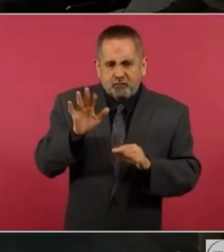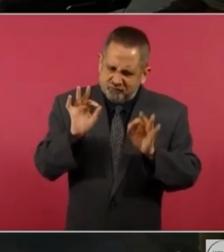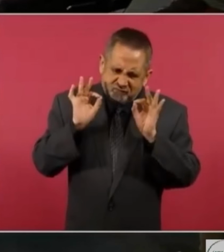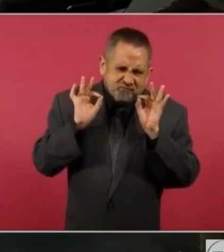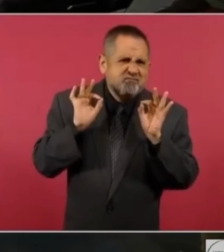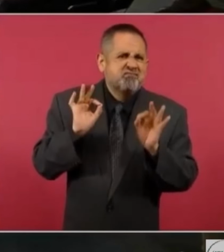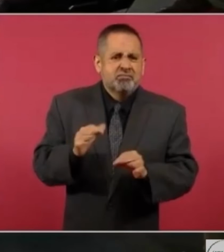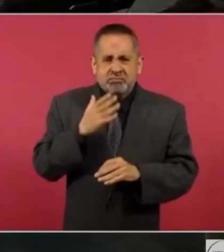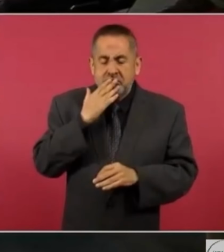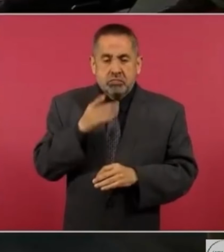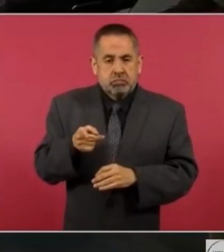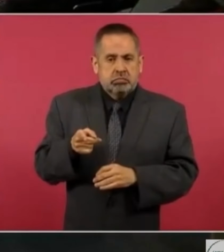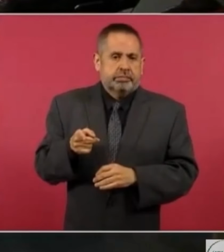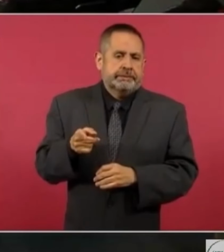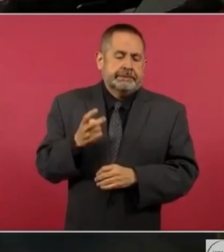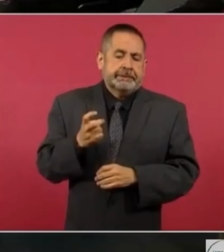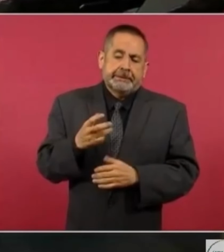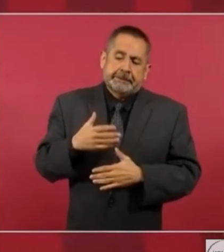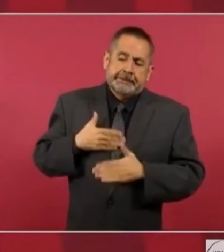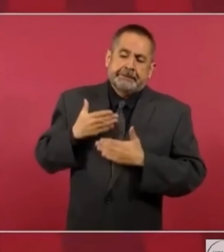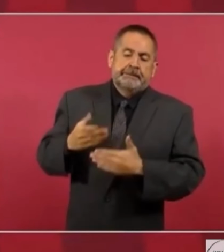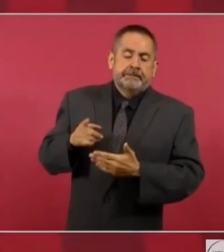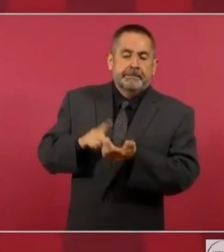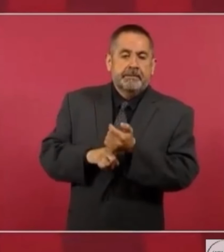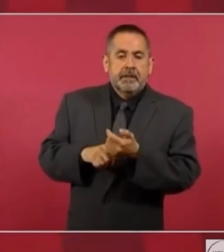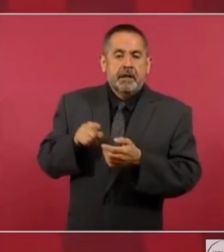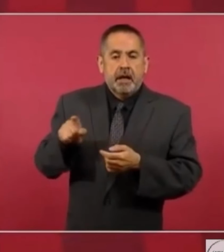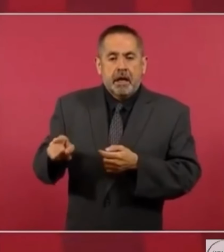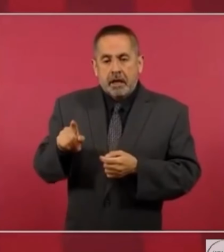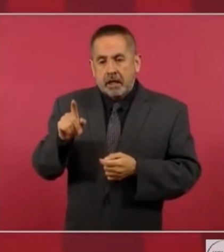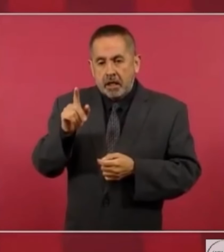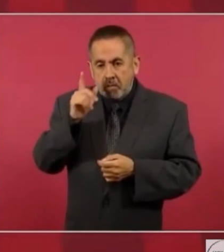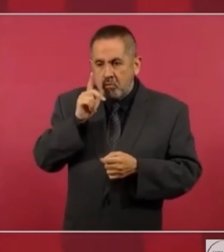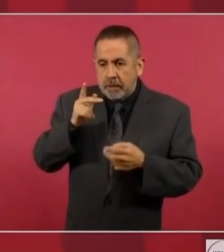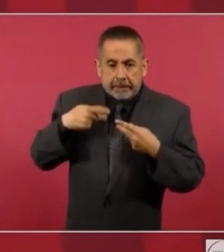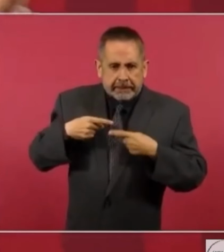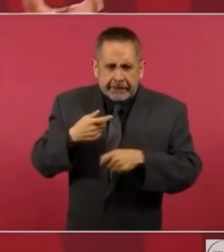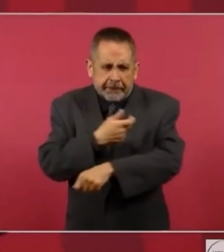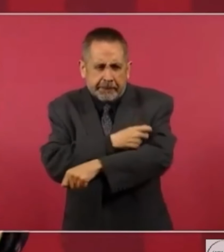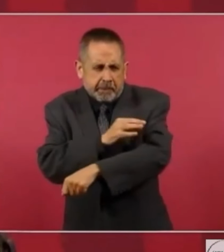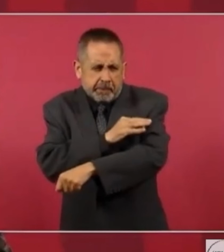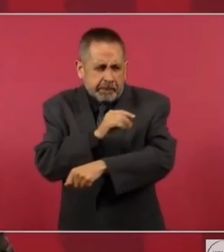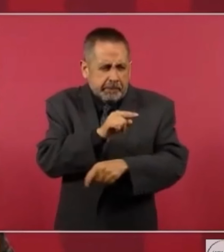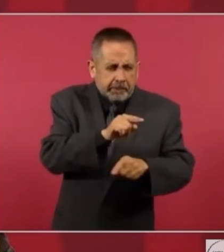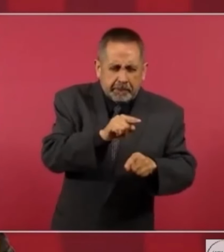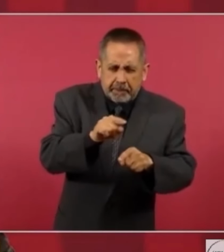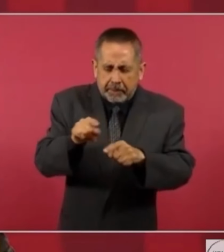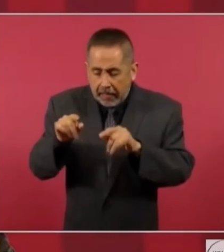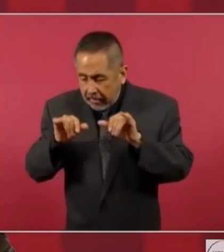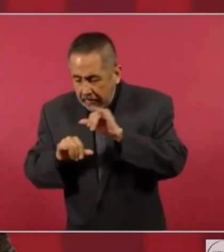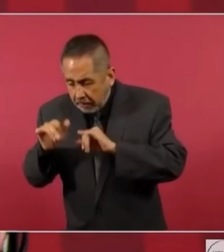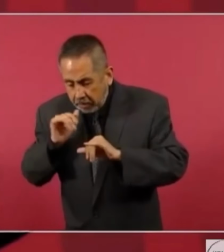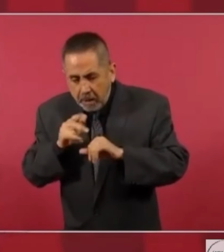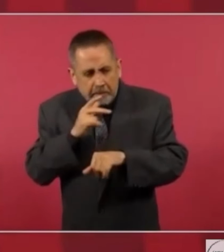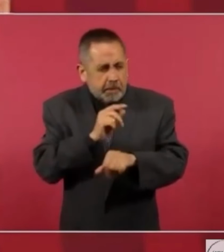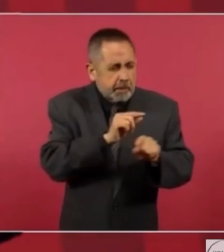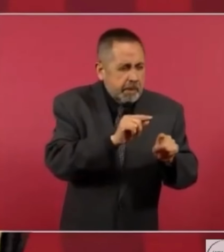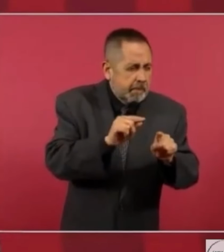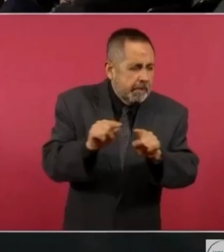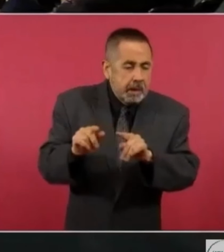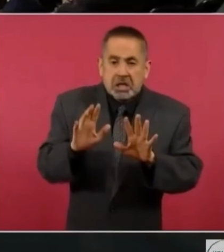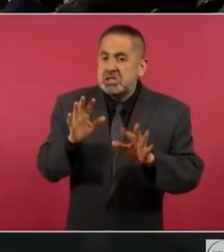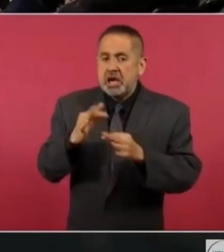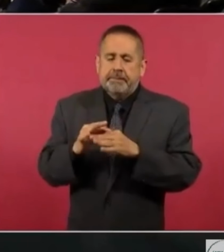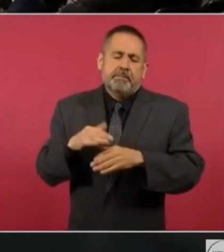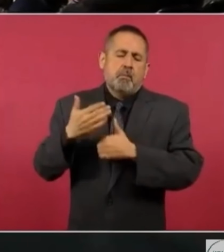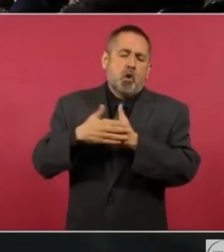esto es la confianza que tenemos de una vacuna que es probada en la población, no solamente en forma experimental. Entonces se irá